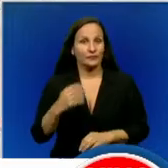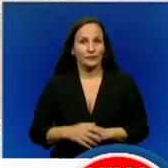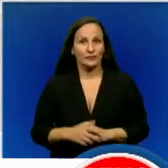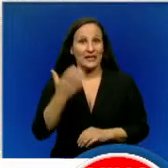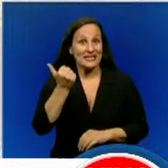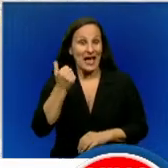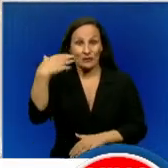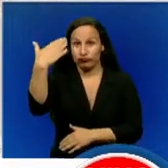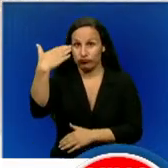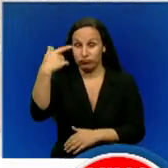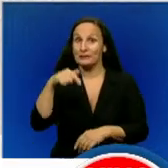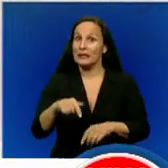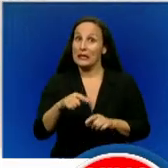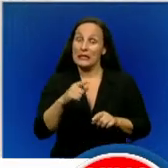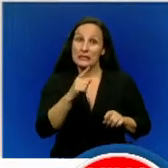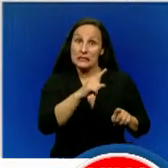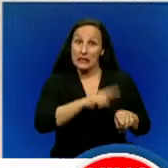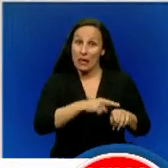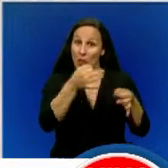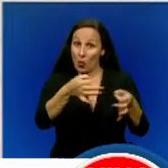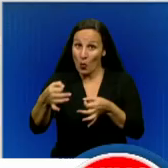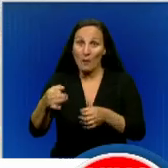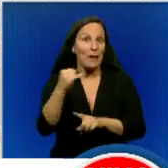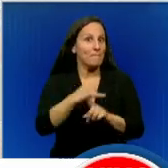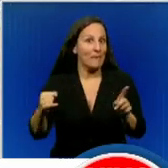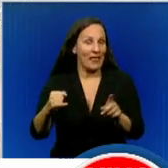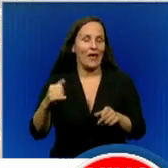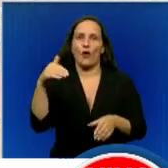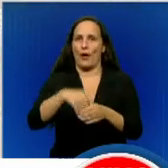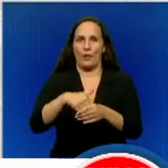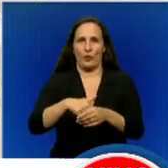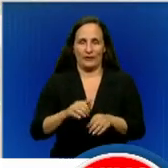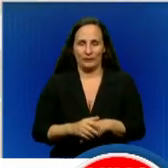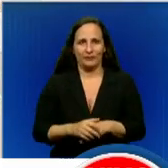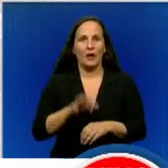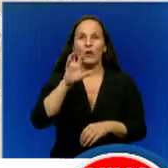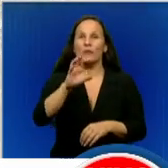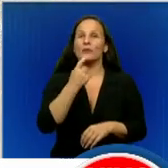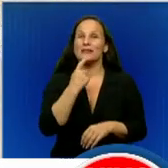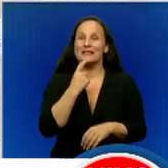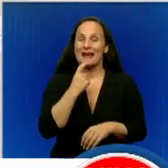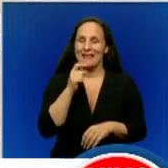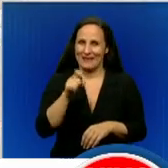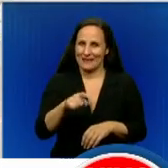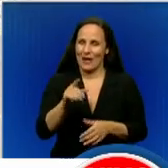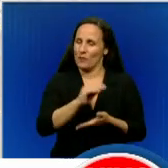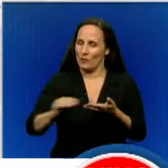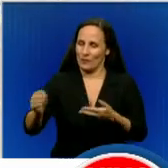estaríamos votando tiene la palabra al diputado por la provincia de san luís alejandro cacace